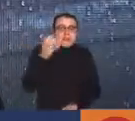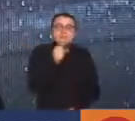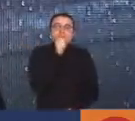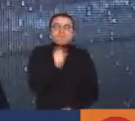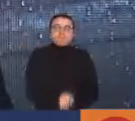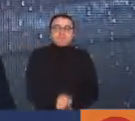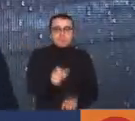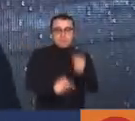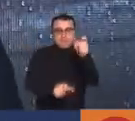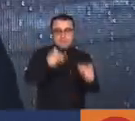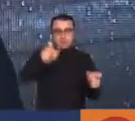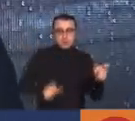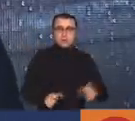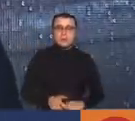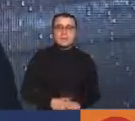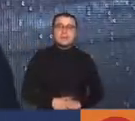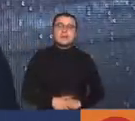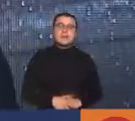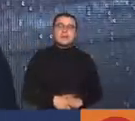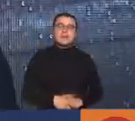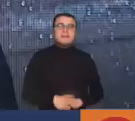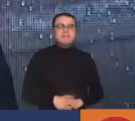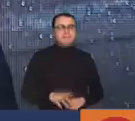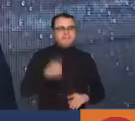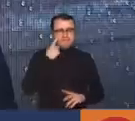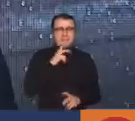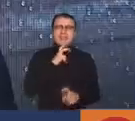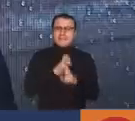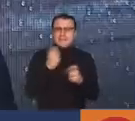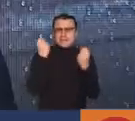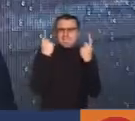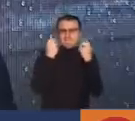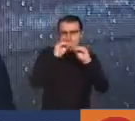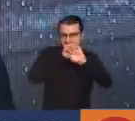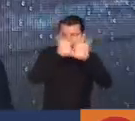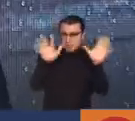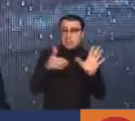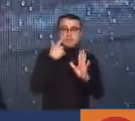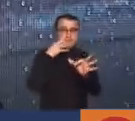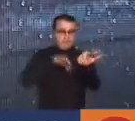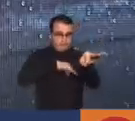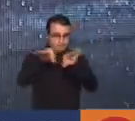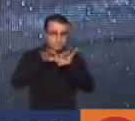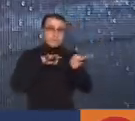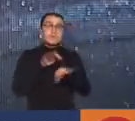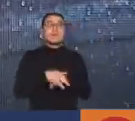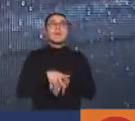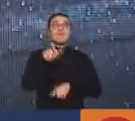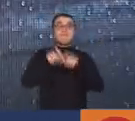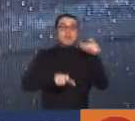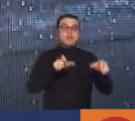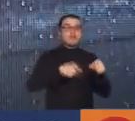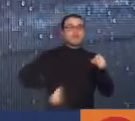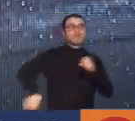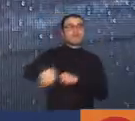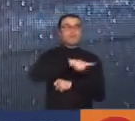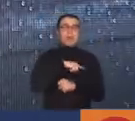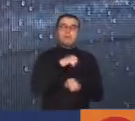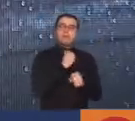más o menos los trabajadores actualmente pensionados, extrabajadores, hoy